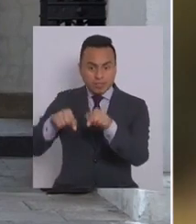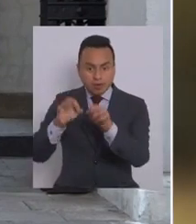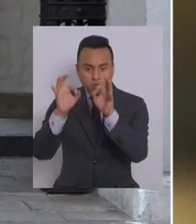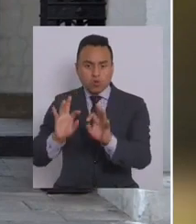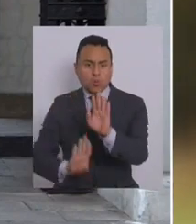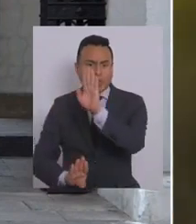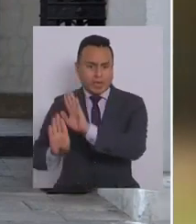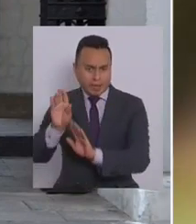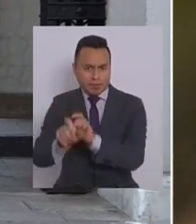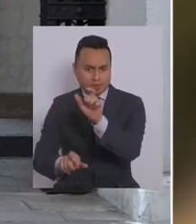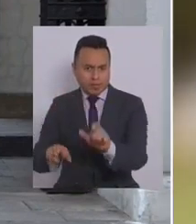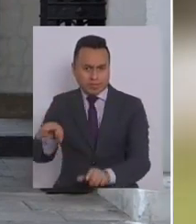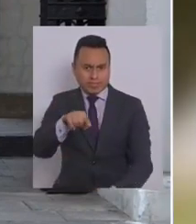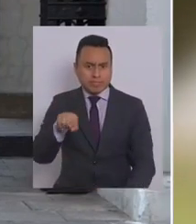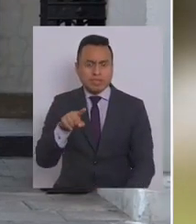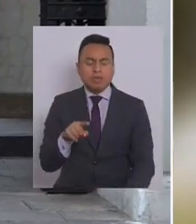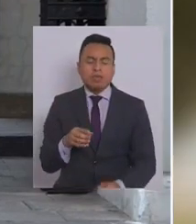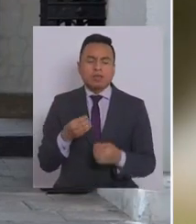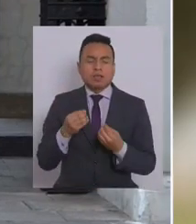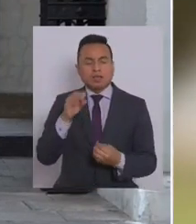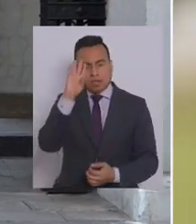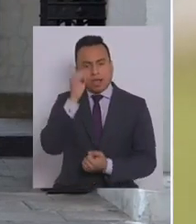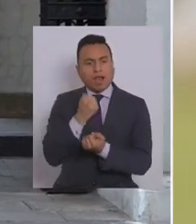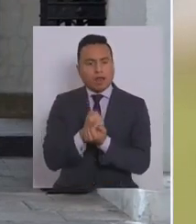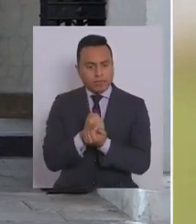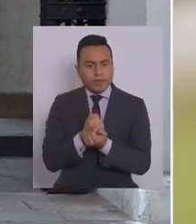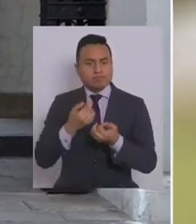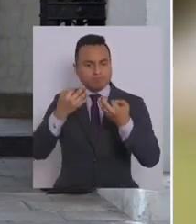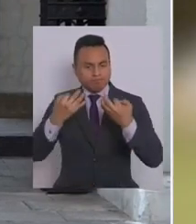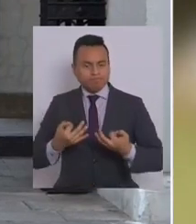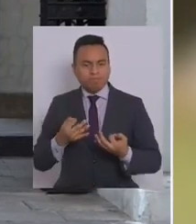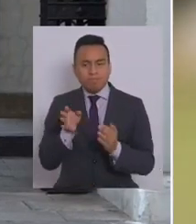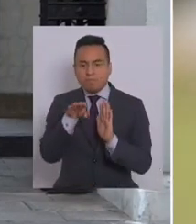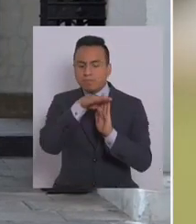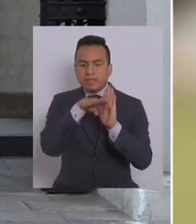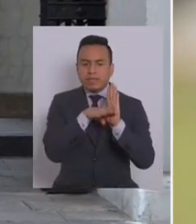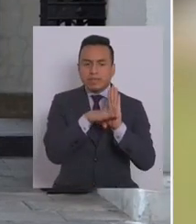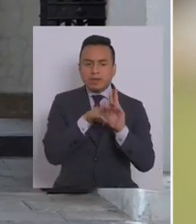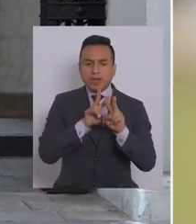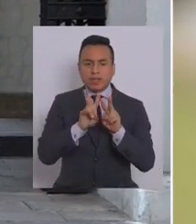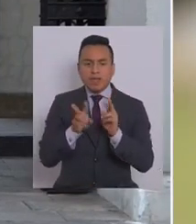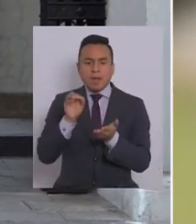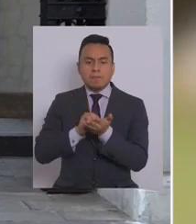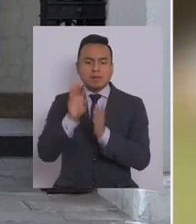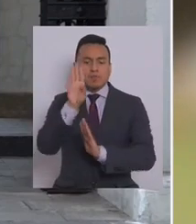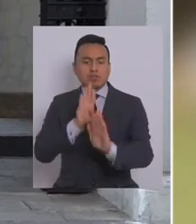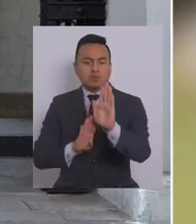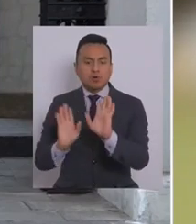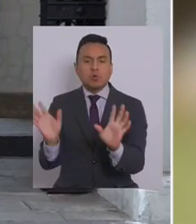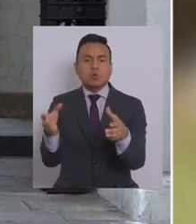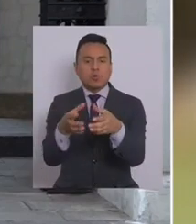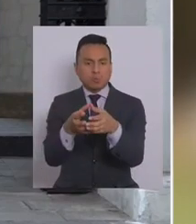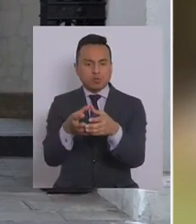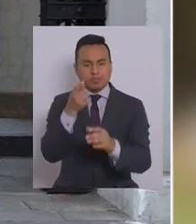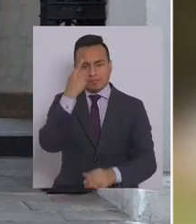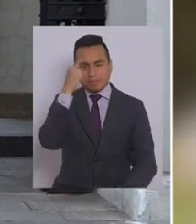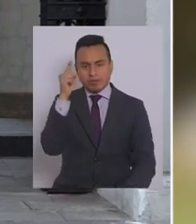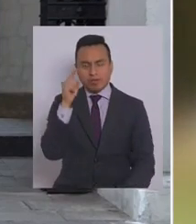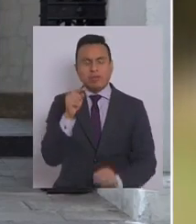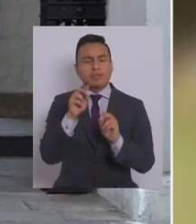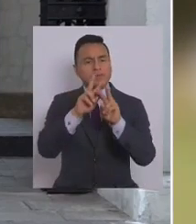para protegerlo. Indudablemente Carabineros va a tomar medidas para tener una mayor protección de esos grupos, pero que